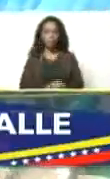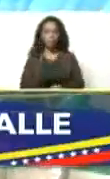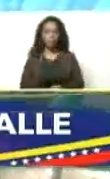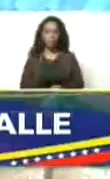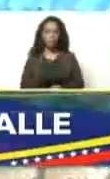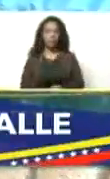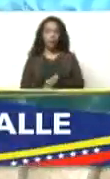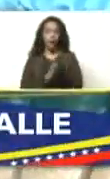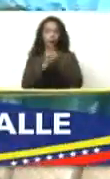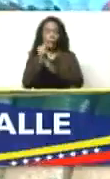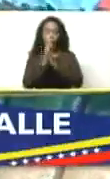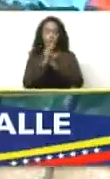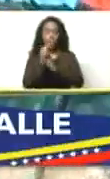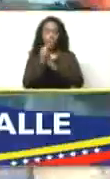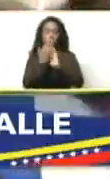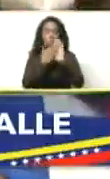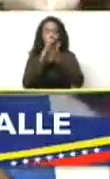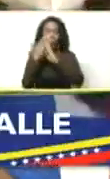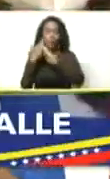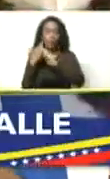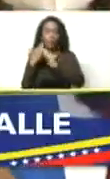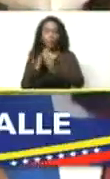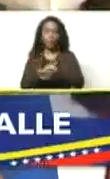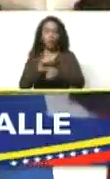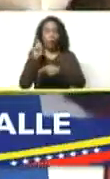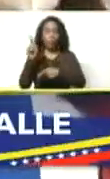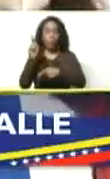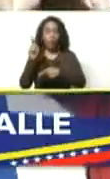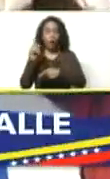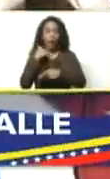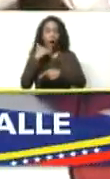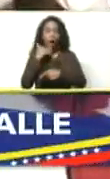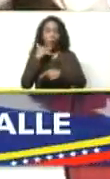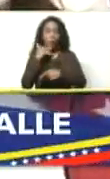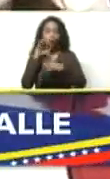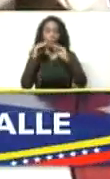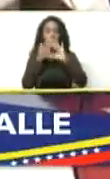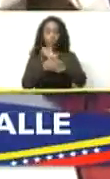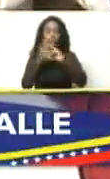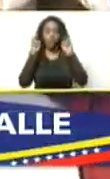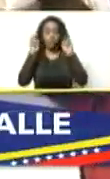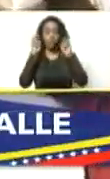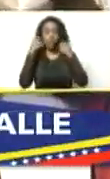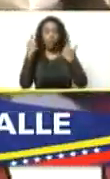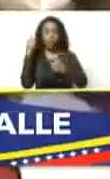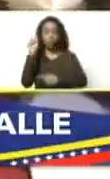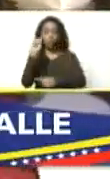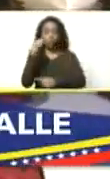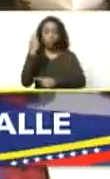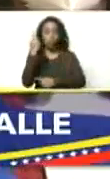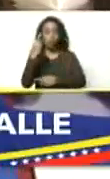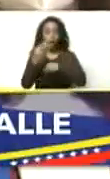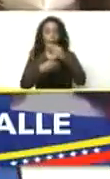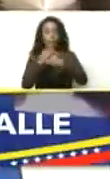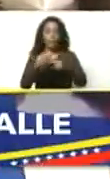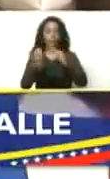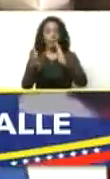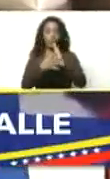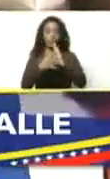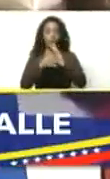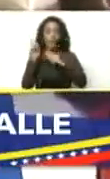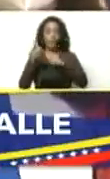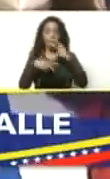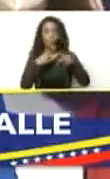el emprendimiento comunal. Y va, por ahí algo hablaba Robert, de no solo introducir la tecnología en